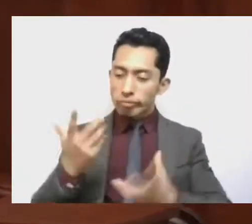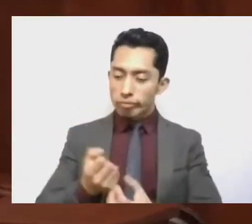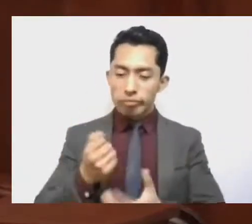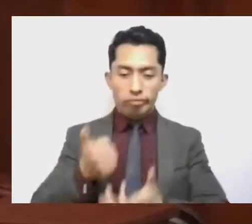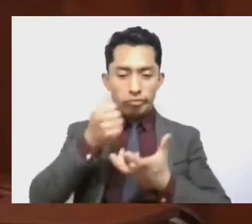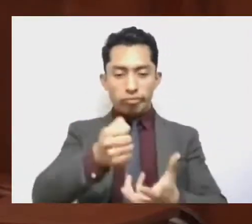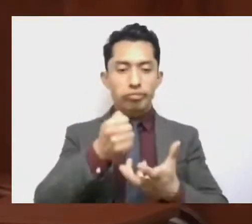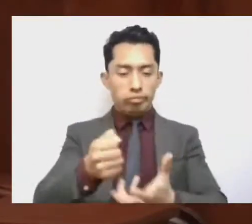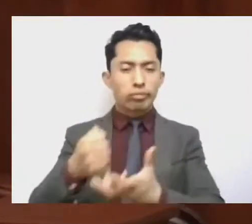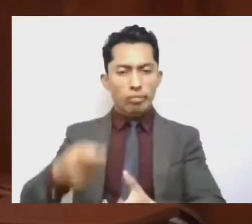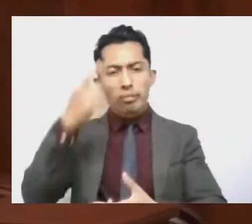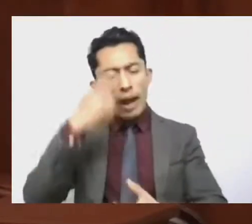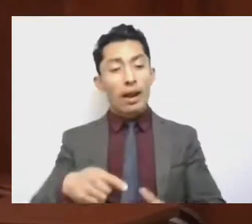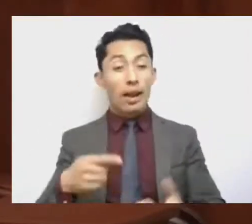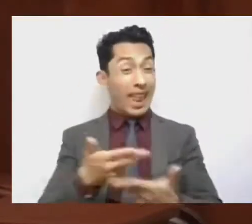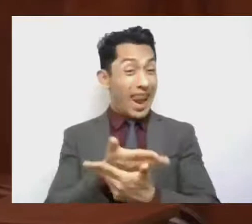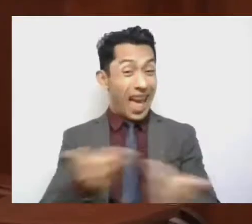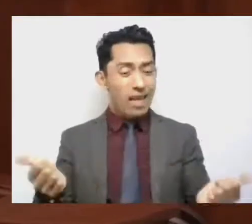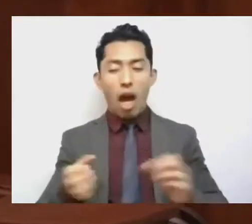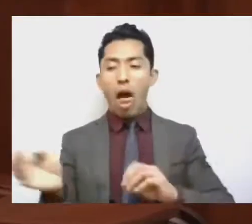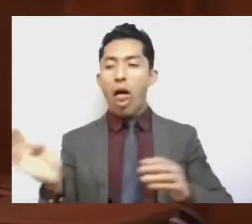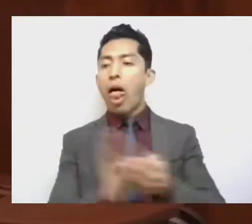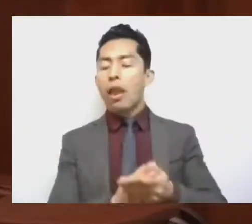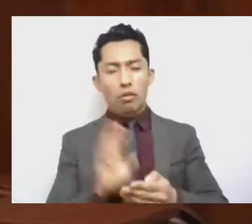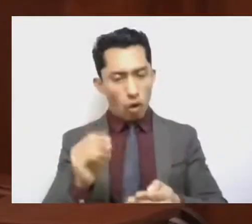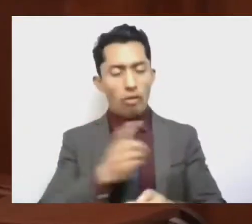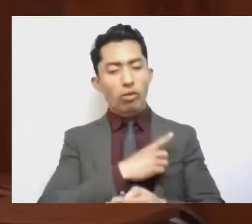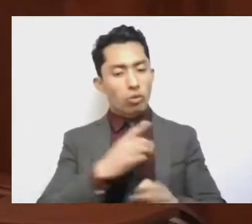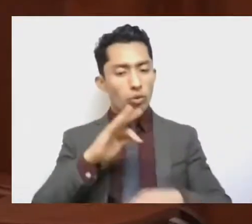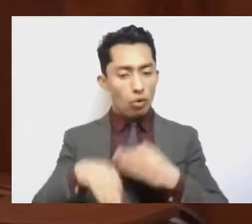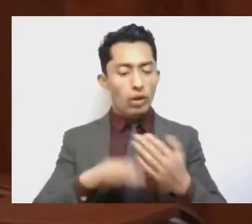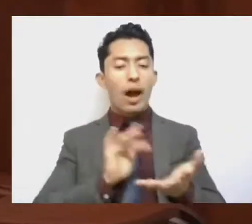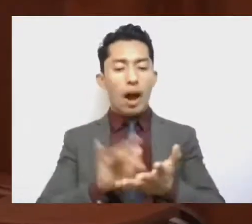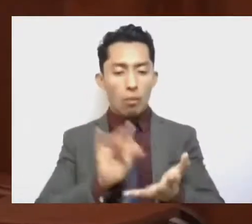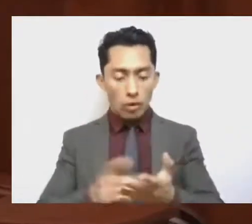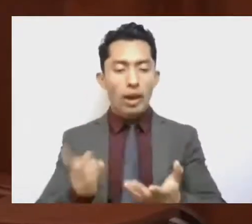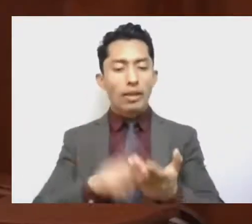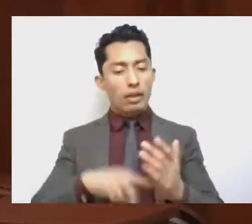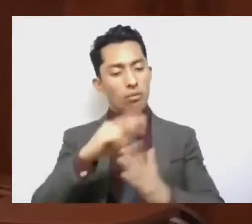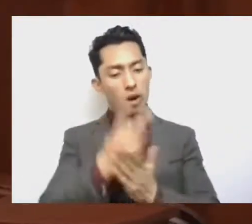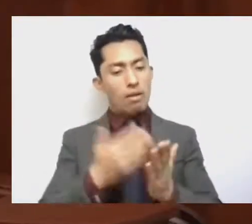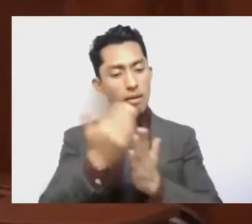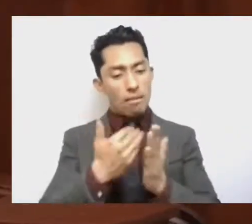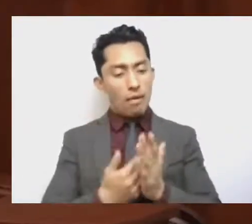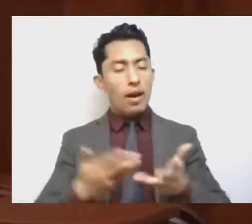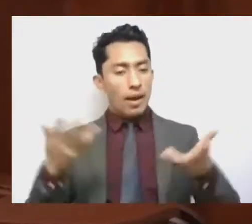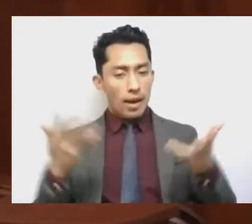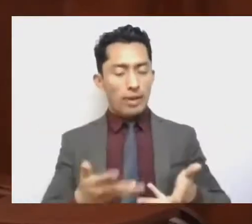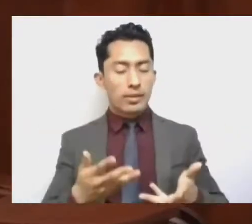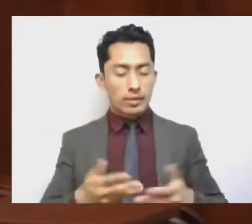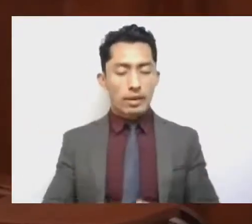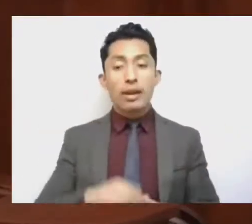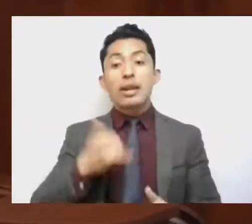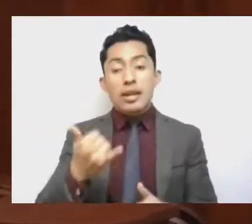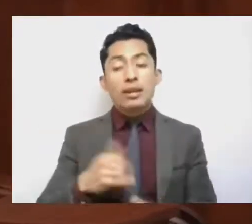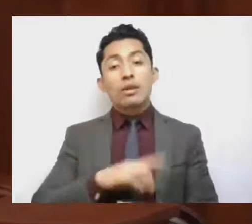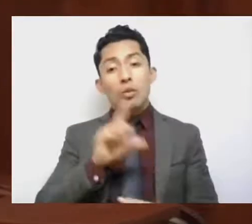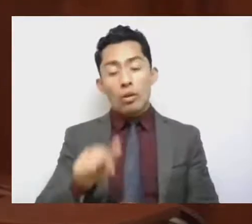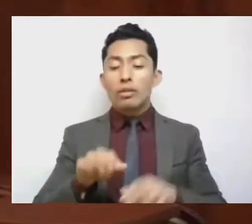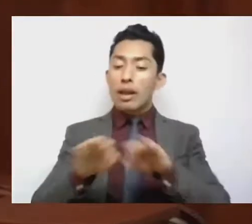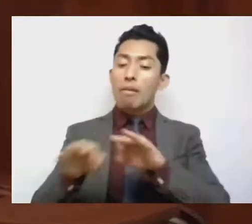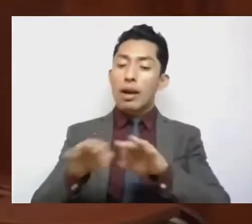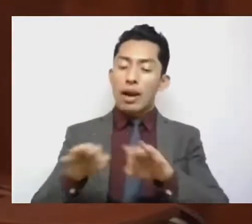dejar a nadie atrás, detectar áreas de oportunidad en las políticas implementadas y, en consecuencia, trabajar